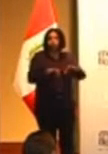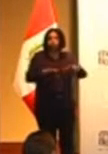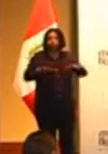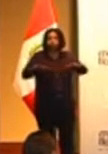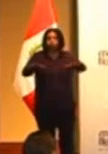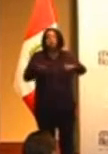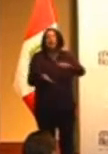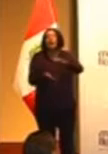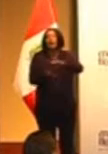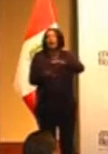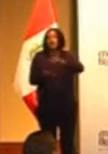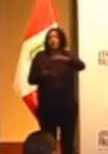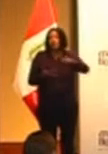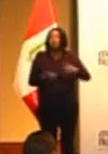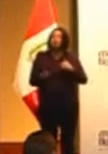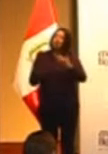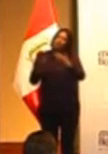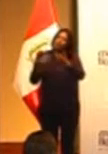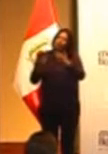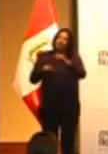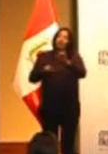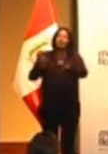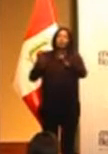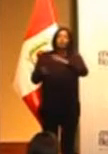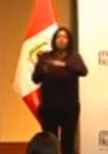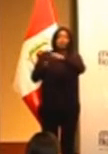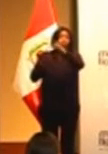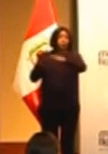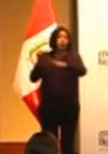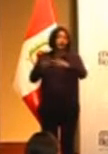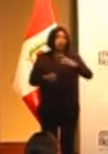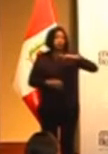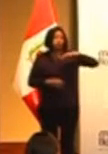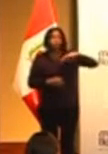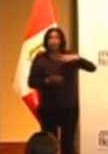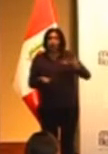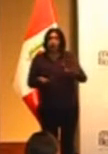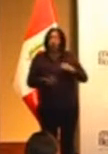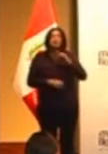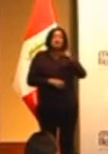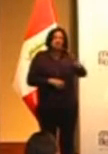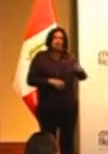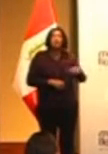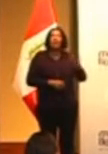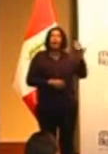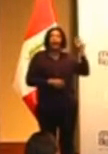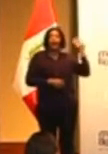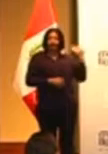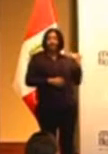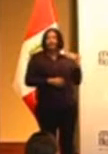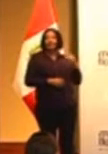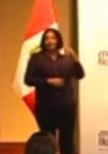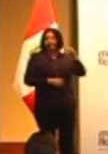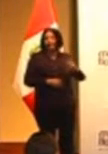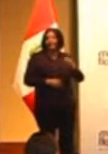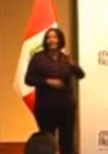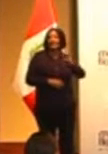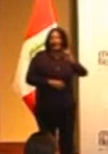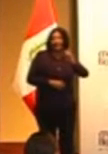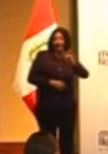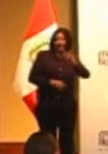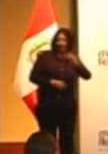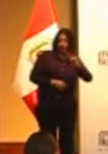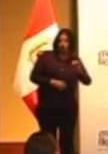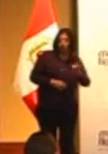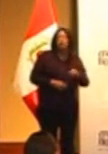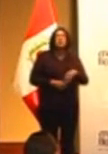metropolitana. Conversaba con algunos técnicos chilenos y me decían que esa había sido la realidad de Santiago de Chile.